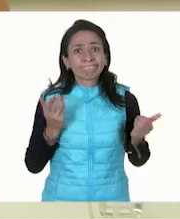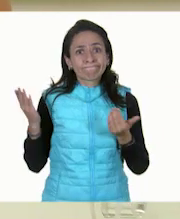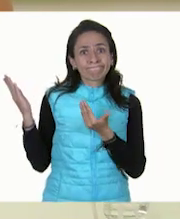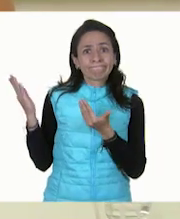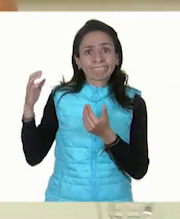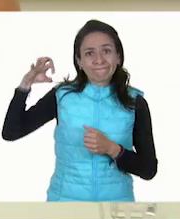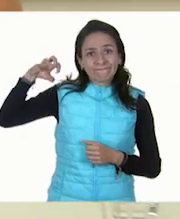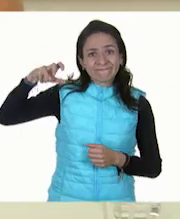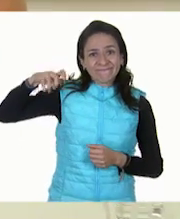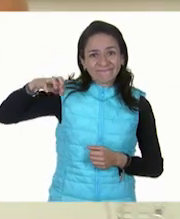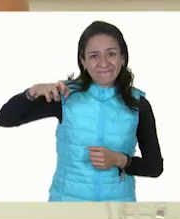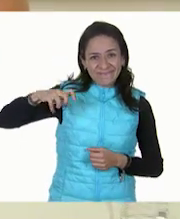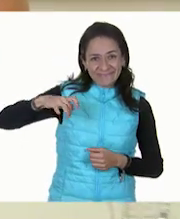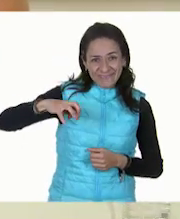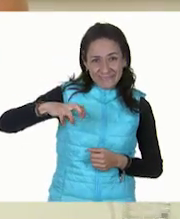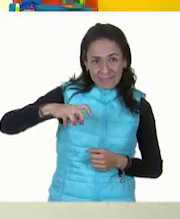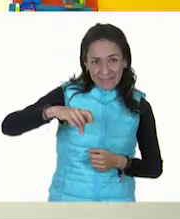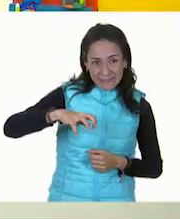araña.